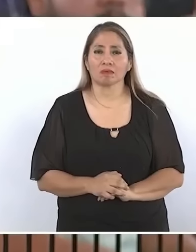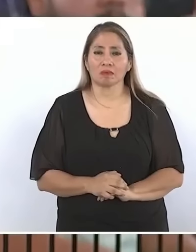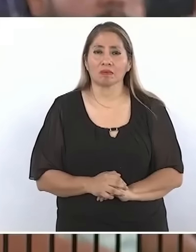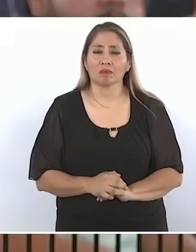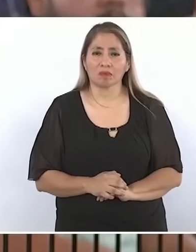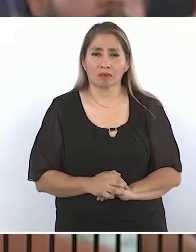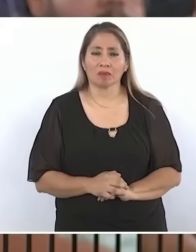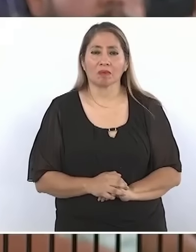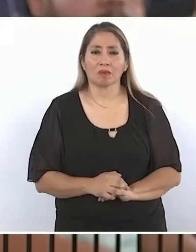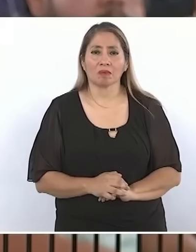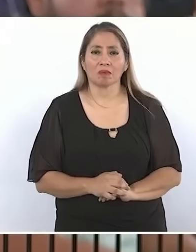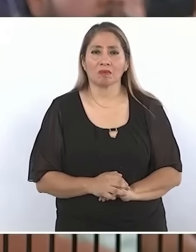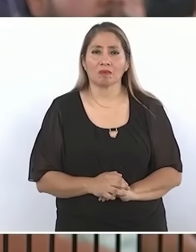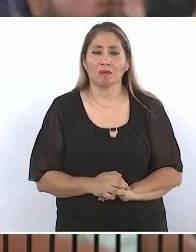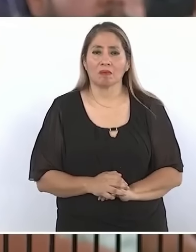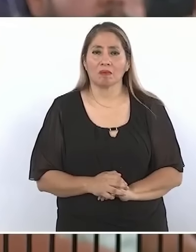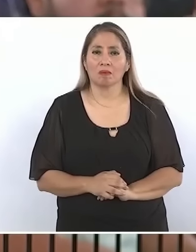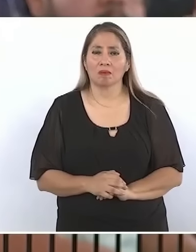están presentes.